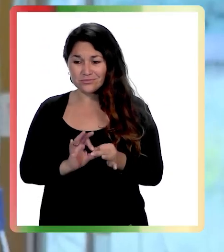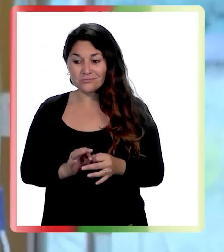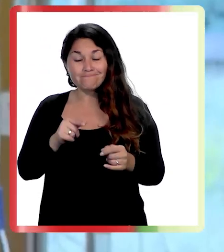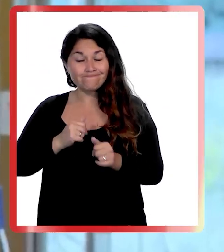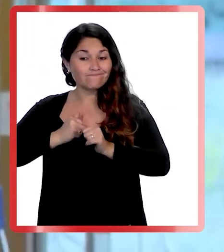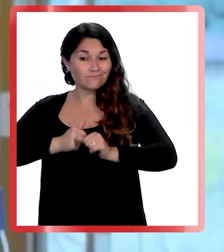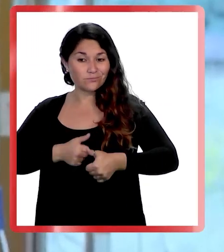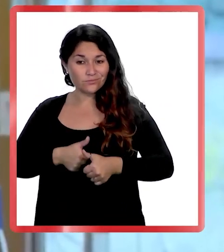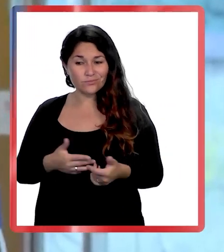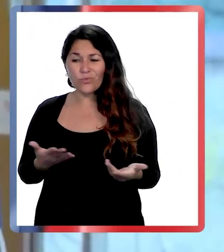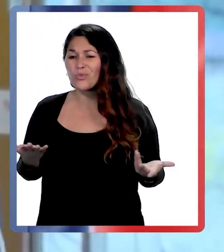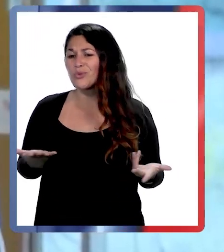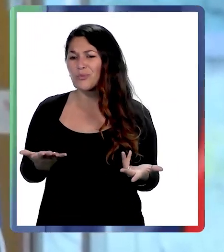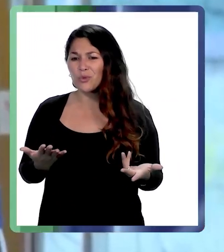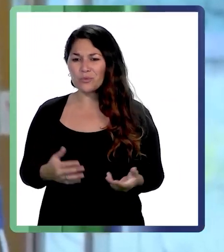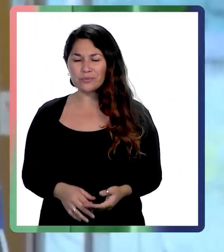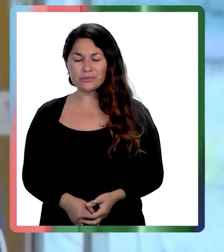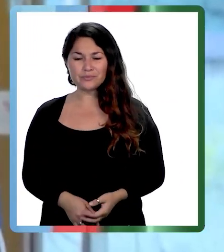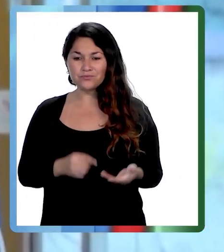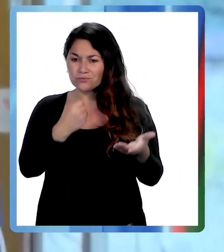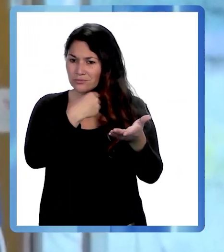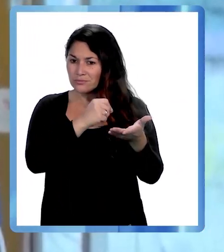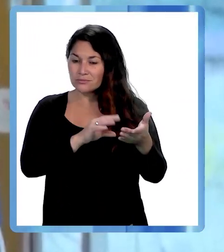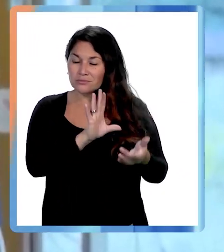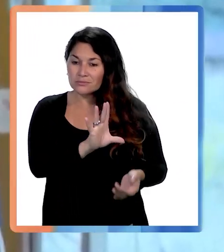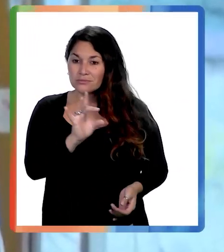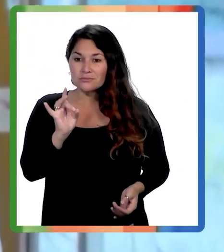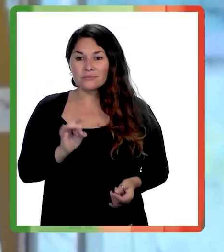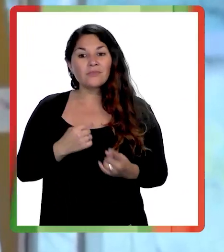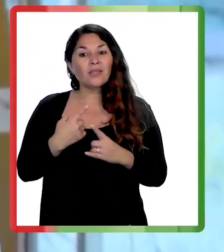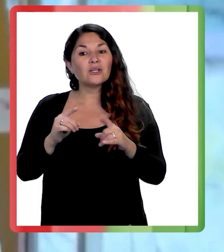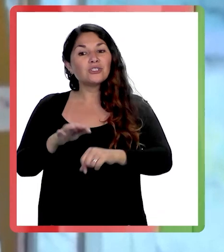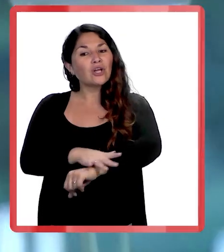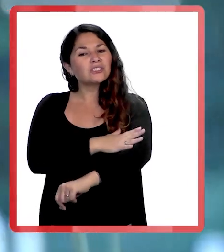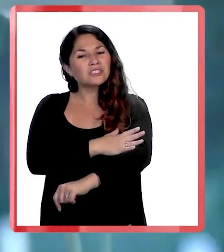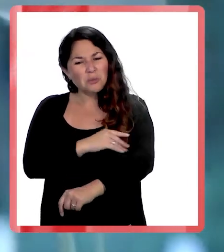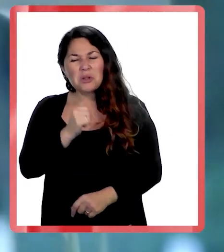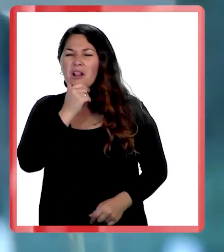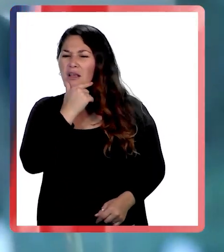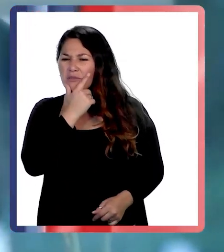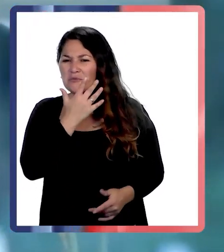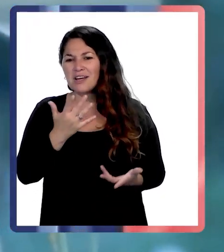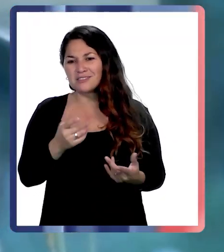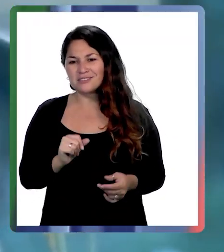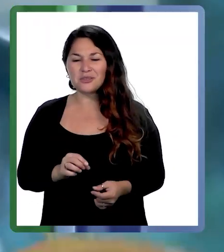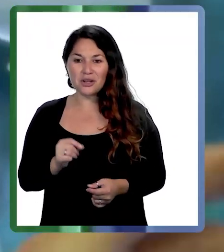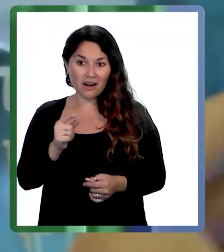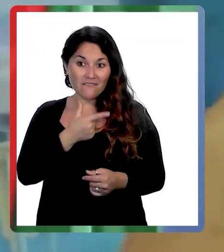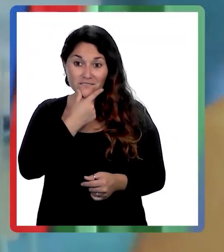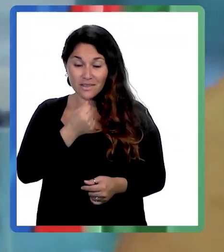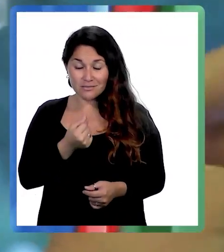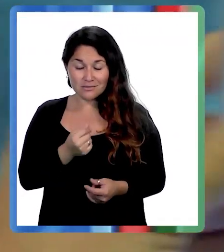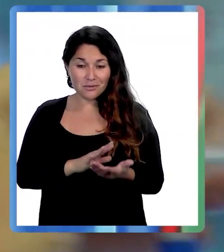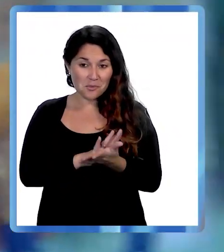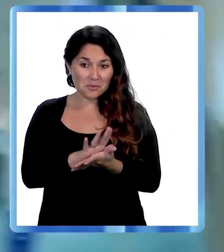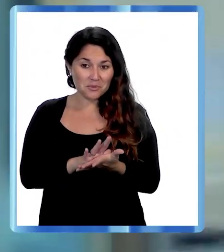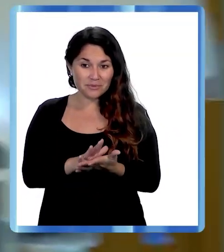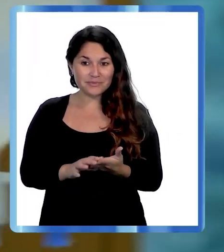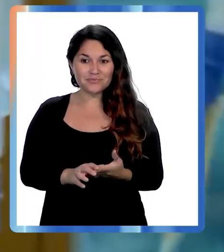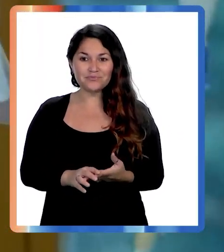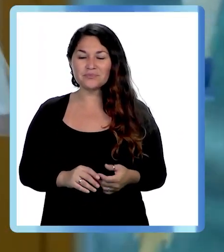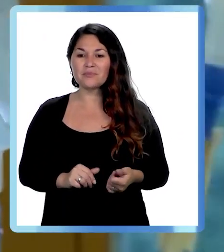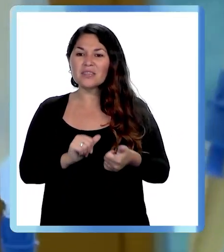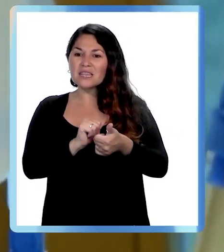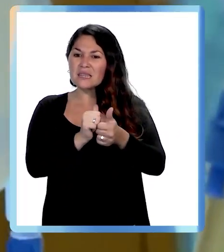donde está el desafío. ¿Cómo llegar? Hay otros síntomas que son más fáciles de sospechar, pero también pueden ser confundentes, como por ejemplo